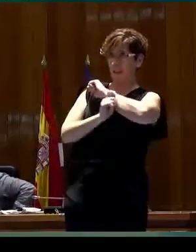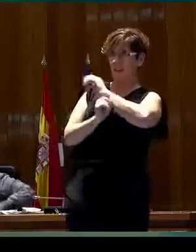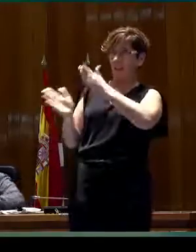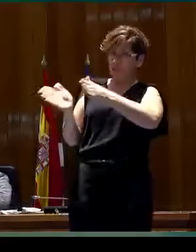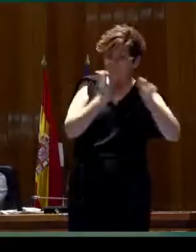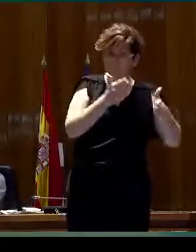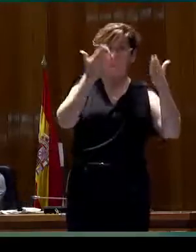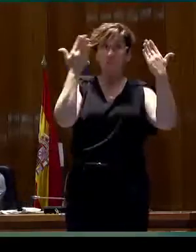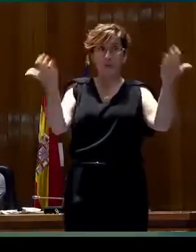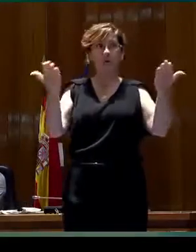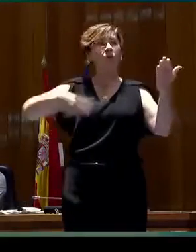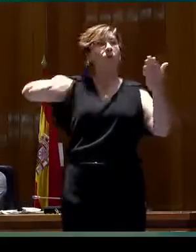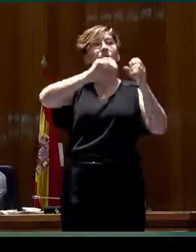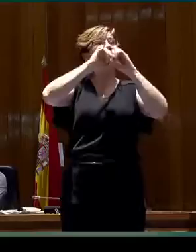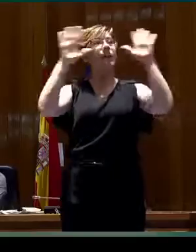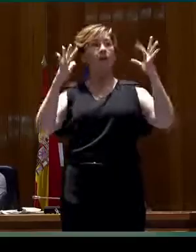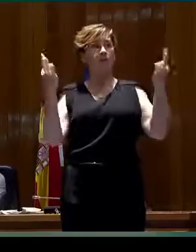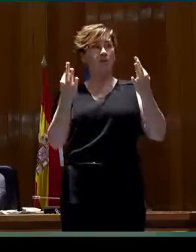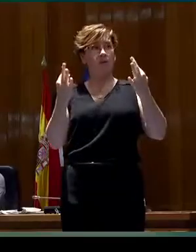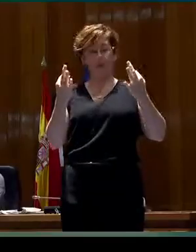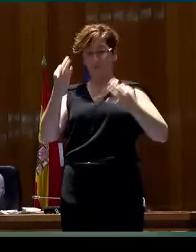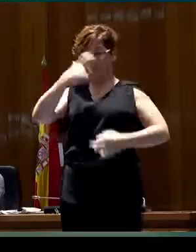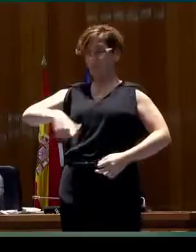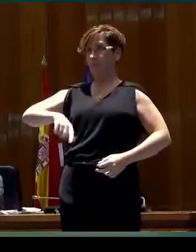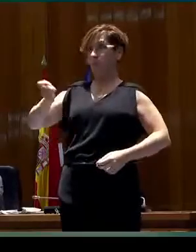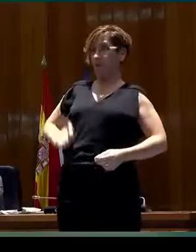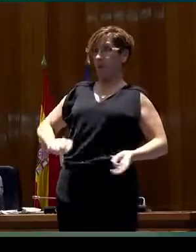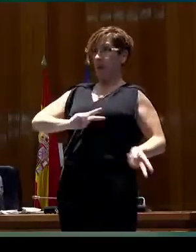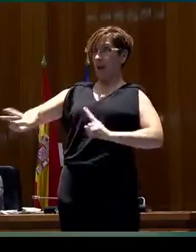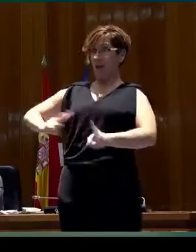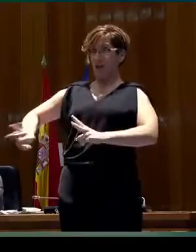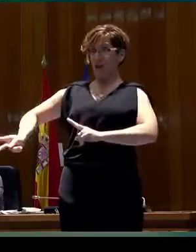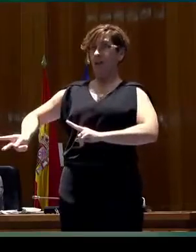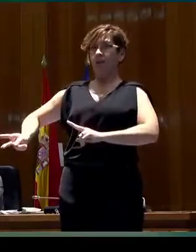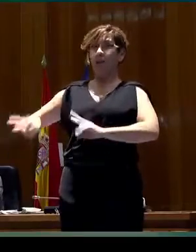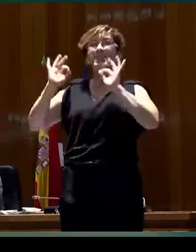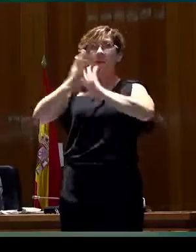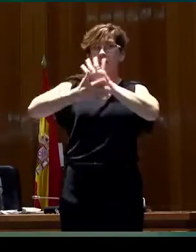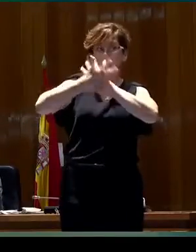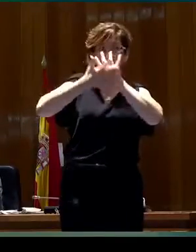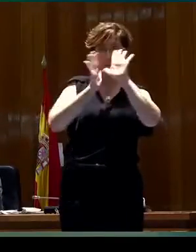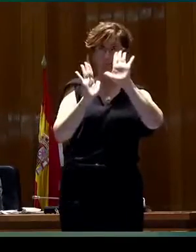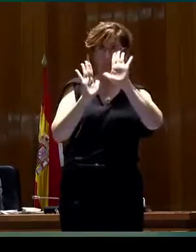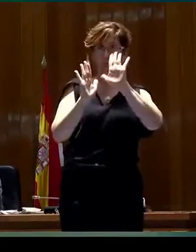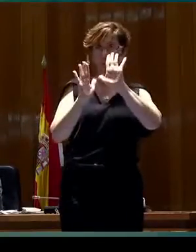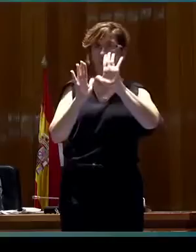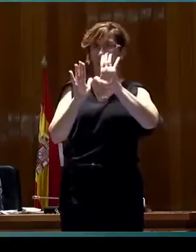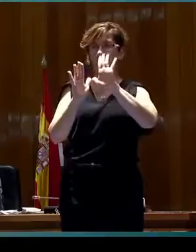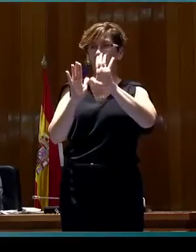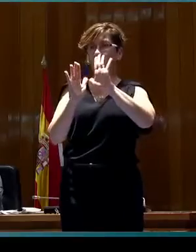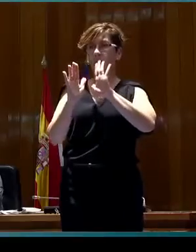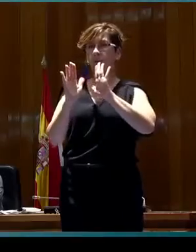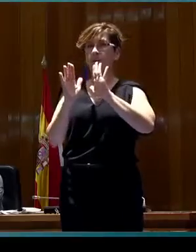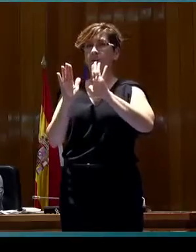que el profesional de la interpretación de lengua de signos pues tiene ciertas desventajas en